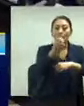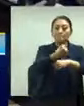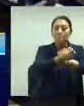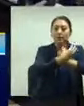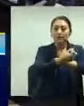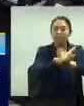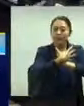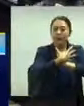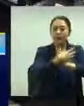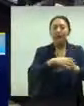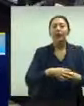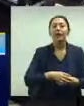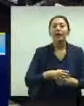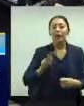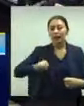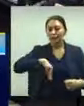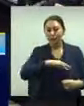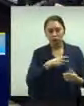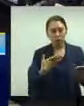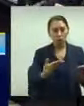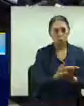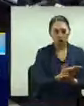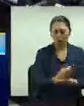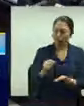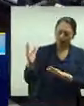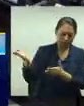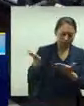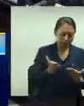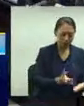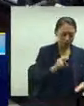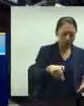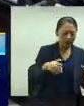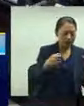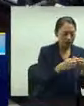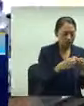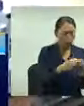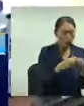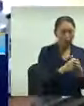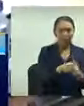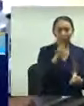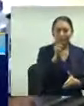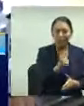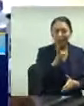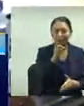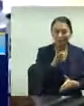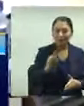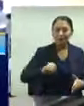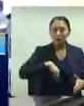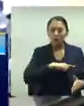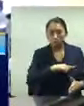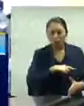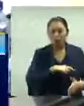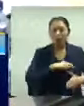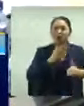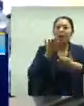es cordialmente bienvenido a esta comisión, que siempre va a ser tratado con cordialidad y con mucha